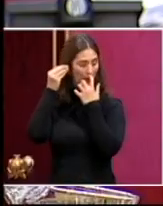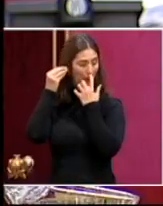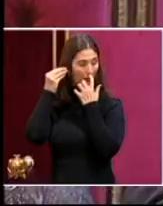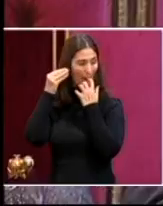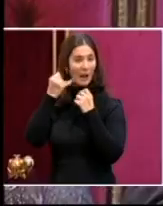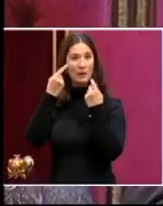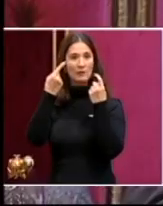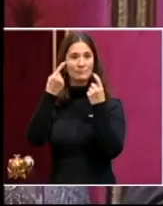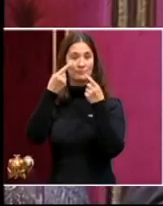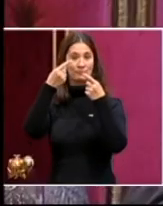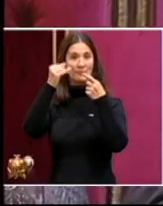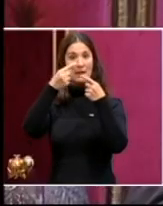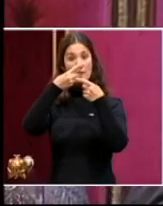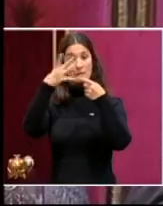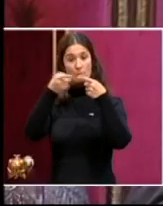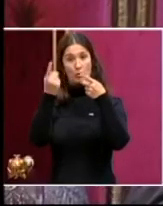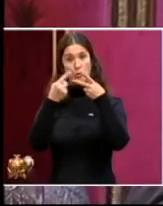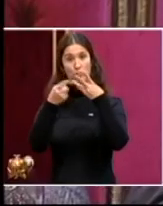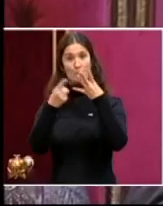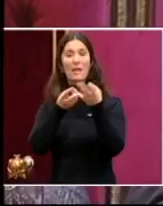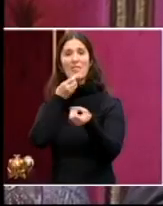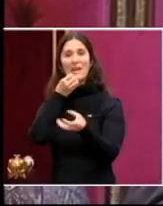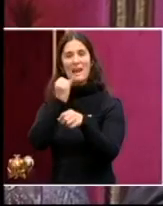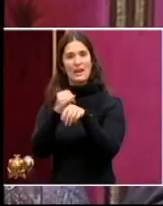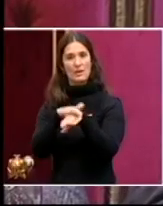secretario, hay una serie de declaraciones institucionales,